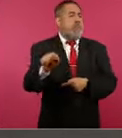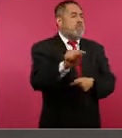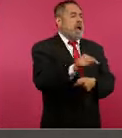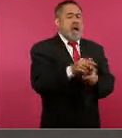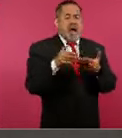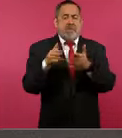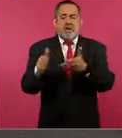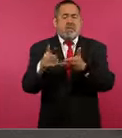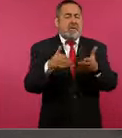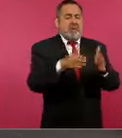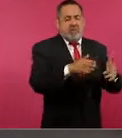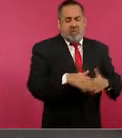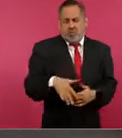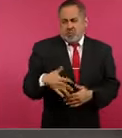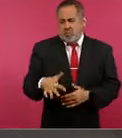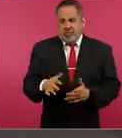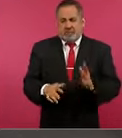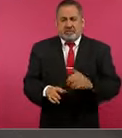Dos